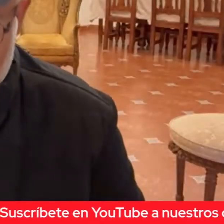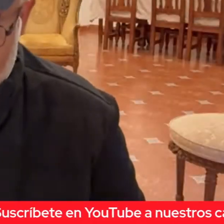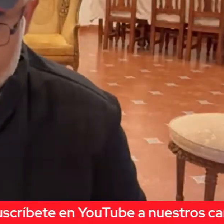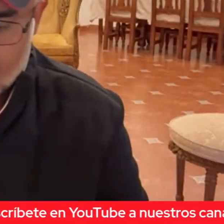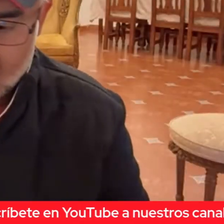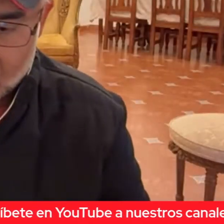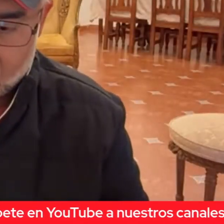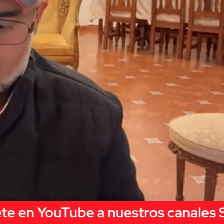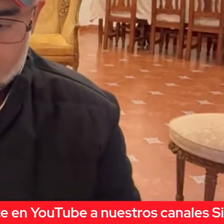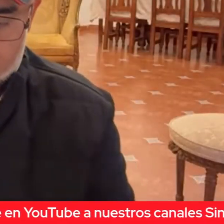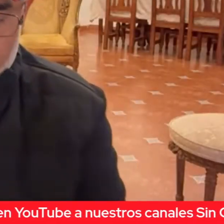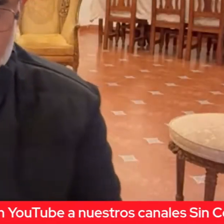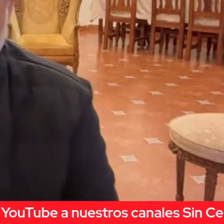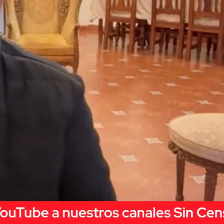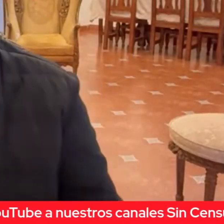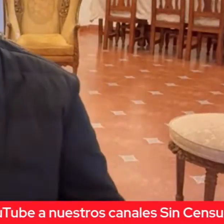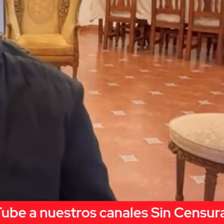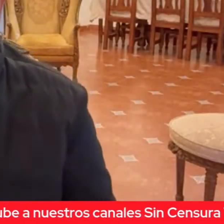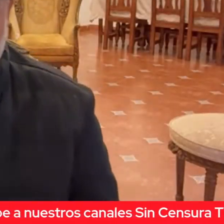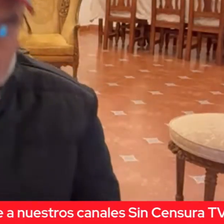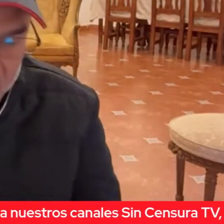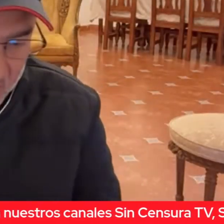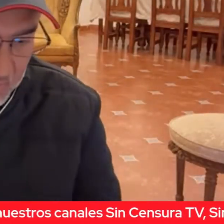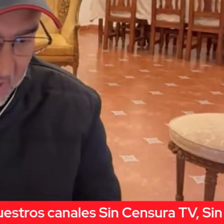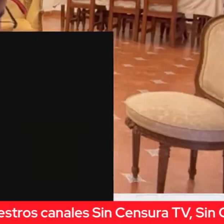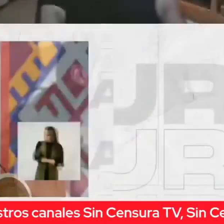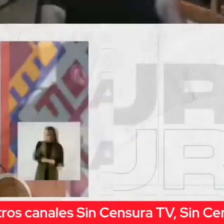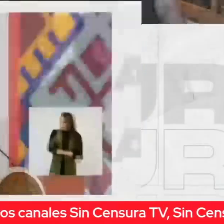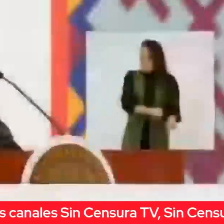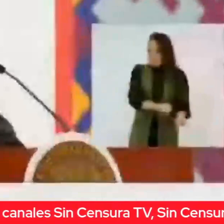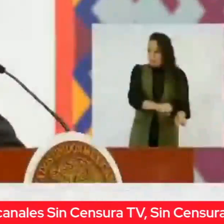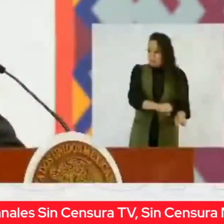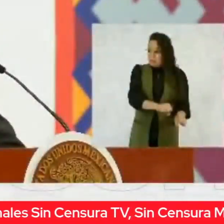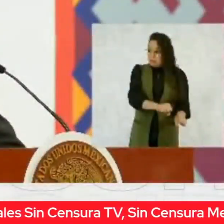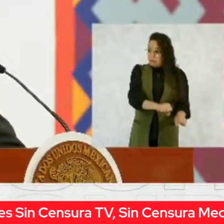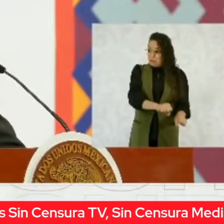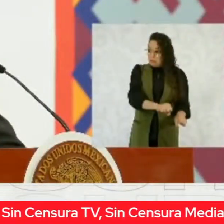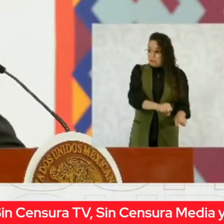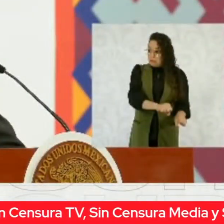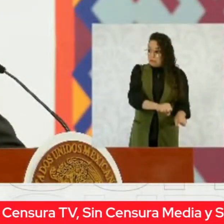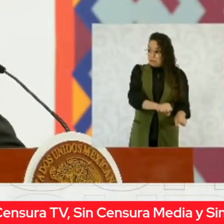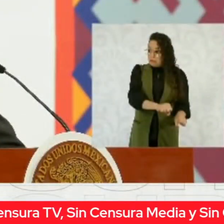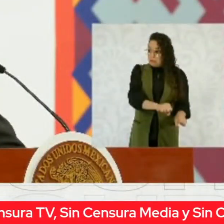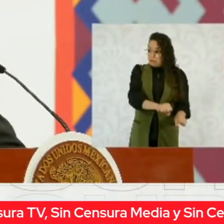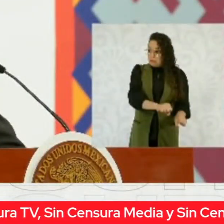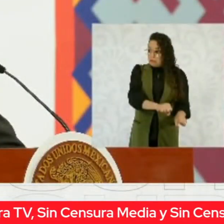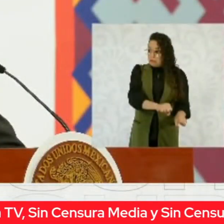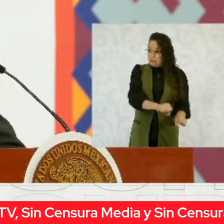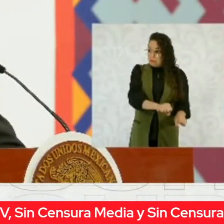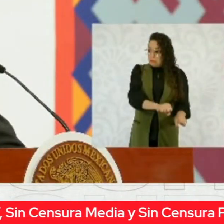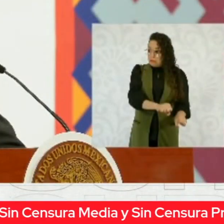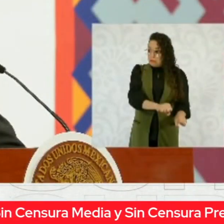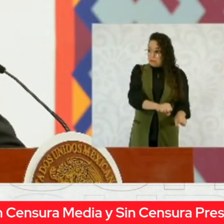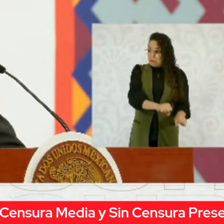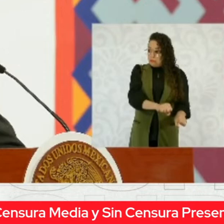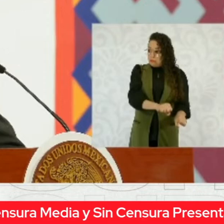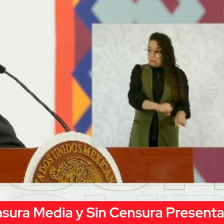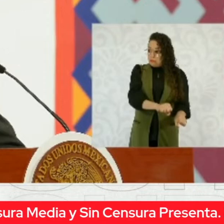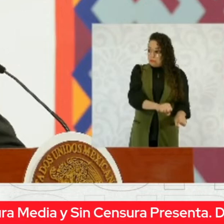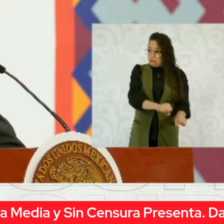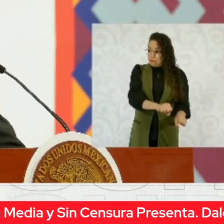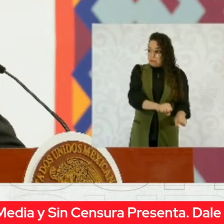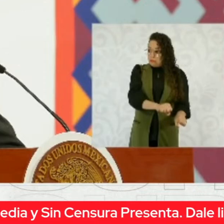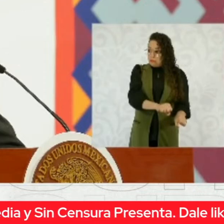Federal, Omar García Harfuch, aseguró que uno de los miembros del cártel de los Chapitos, esta fracción del cártel